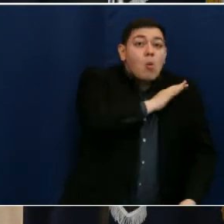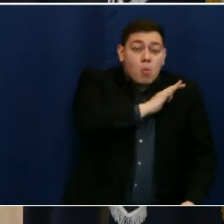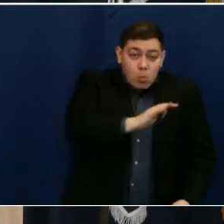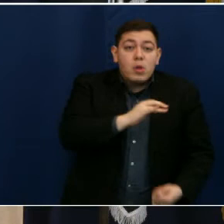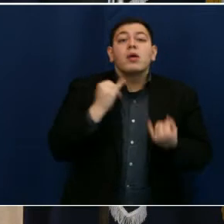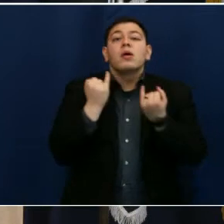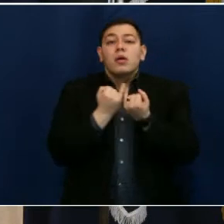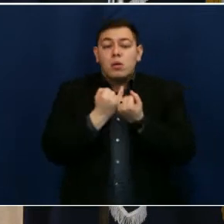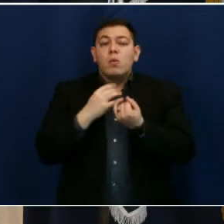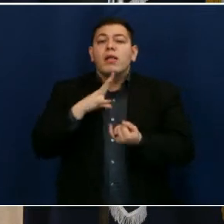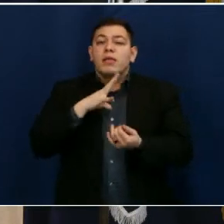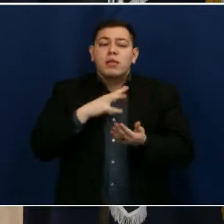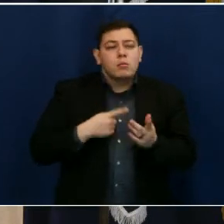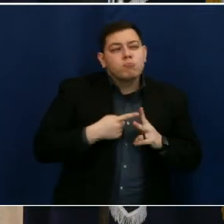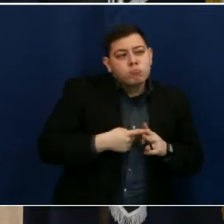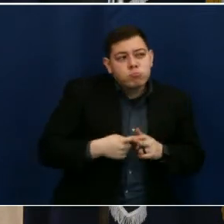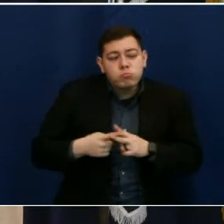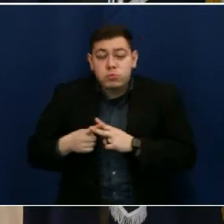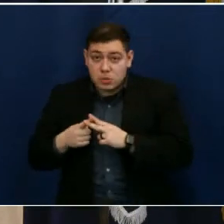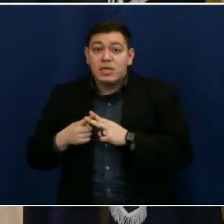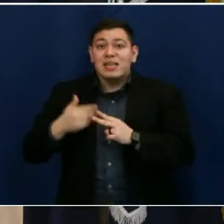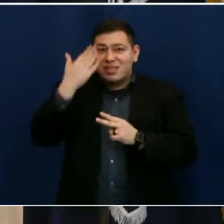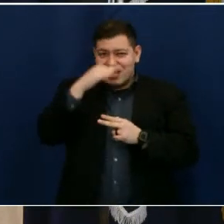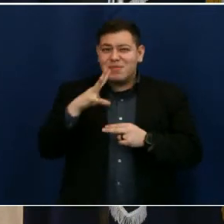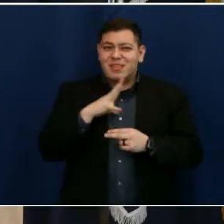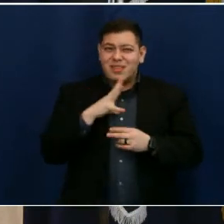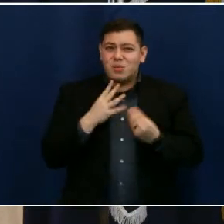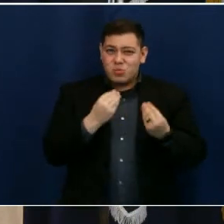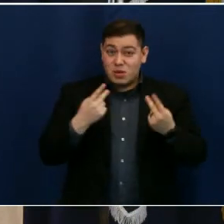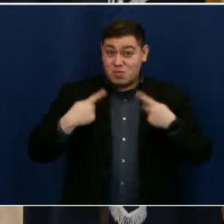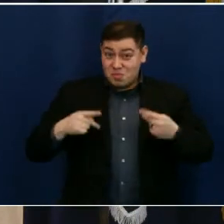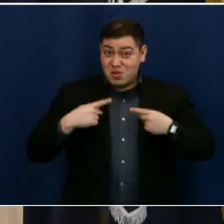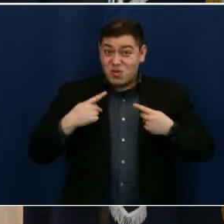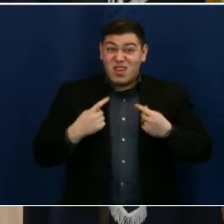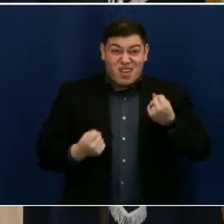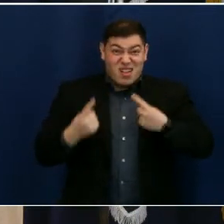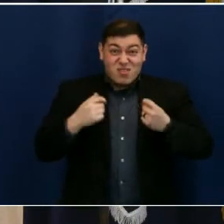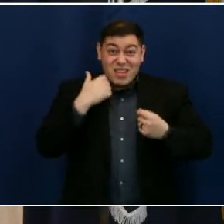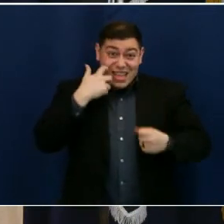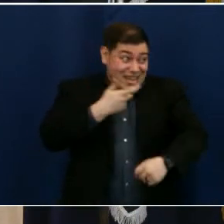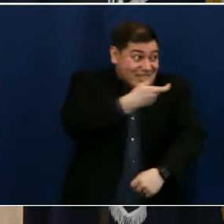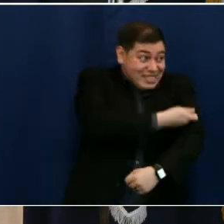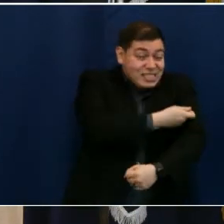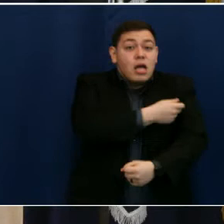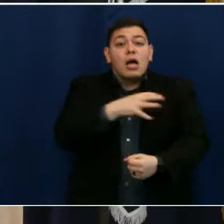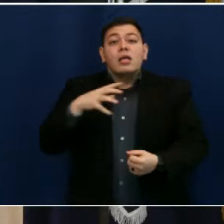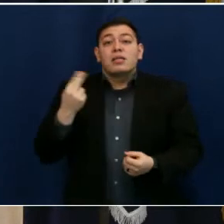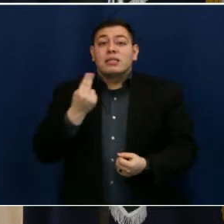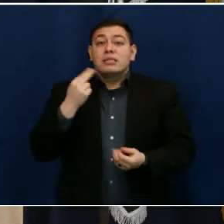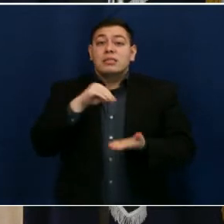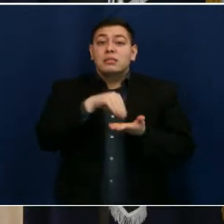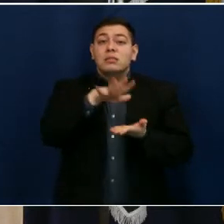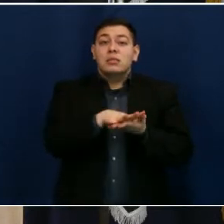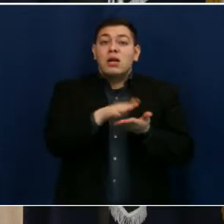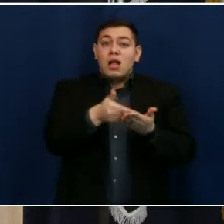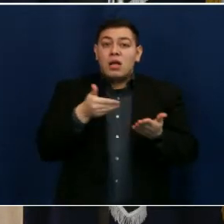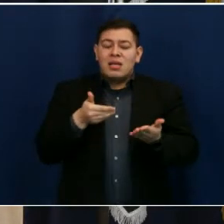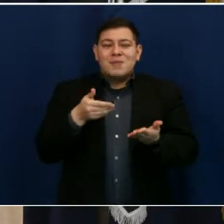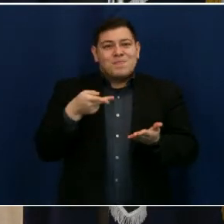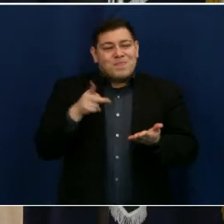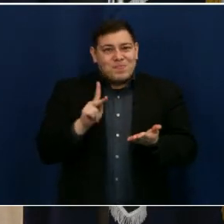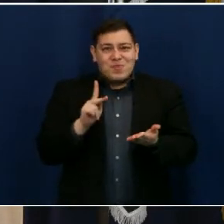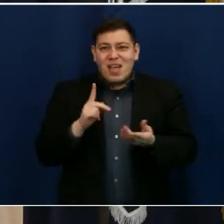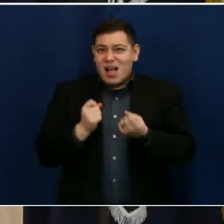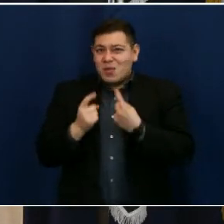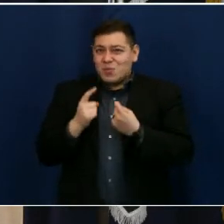que estamos escuchando de los residentes, especialmente a los mayores de 75 años de edad, que están experimentando problemas